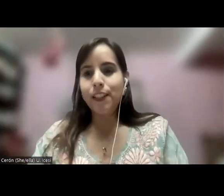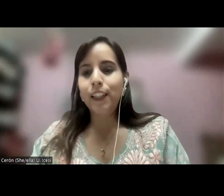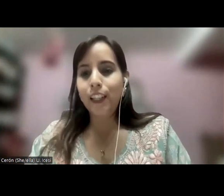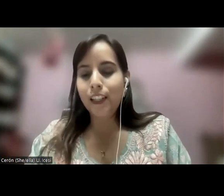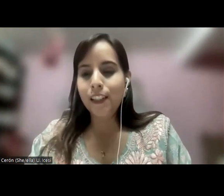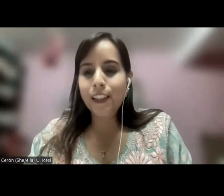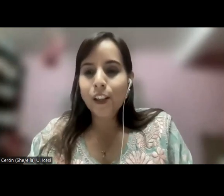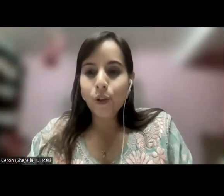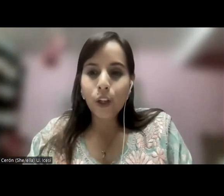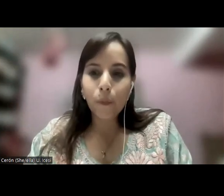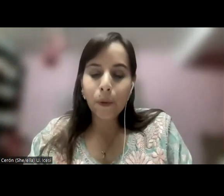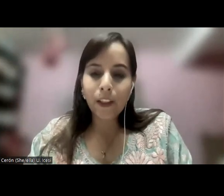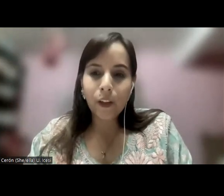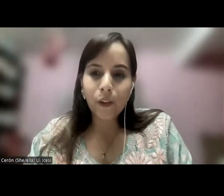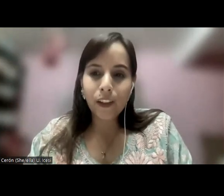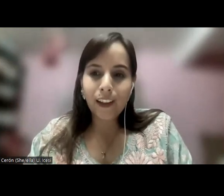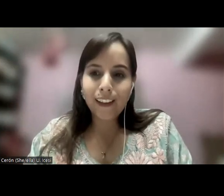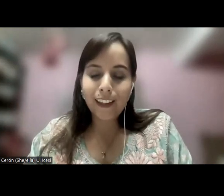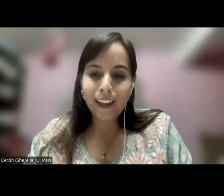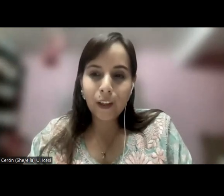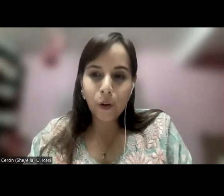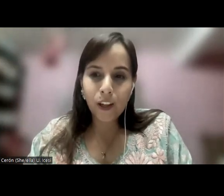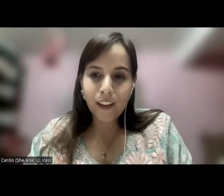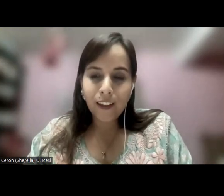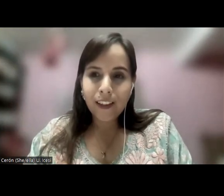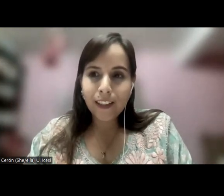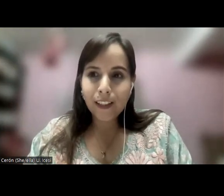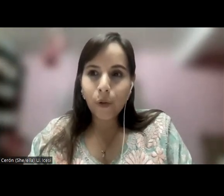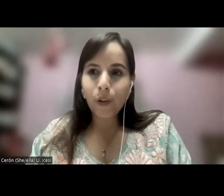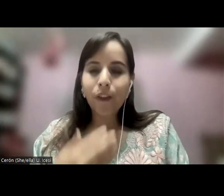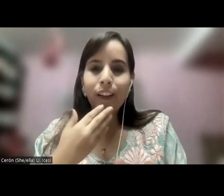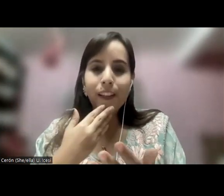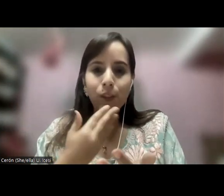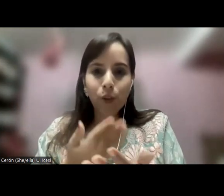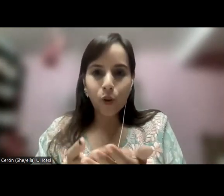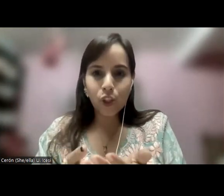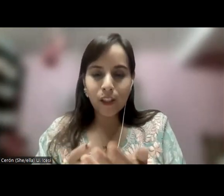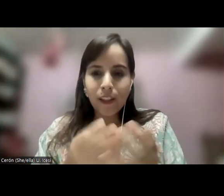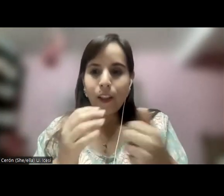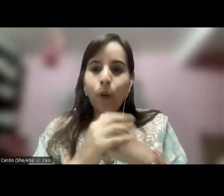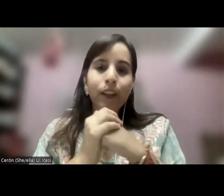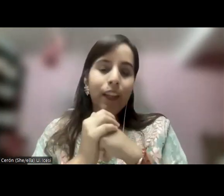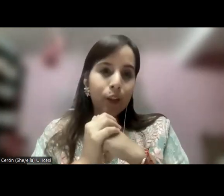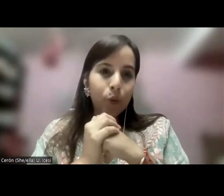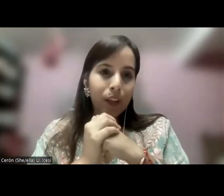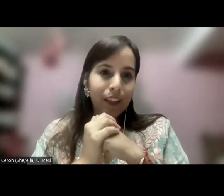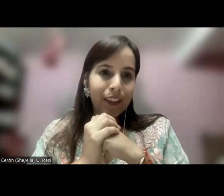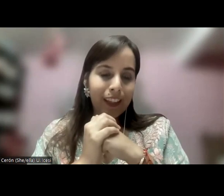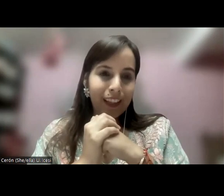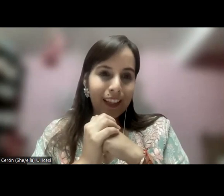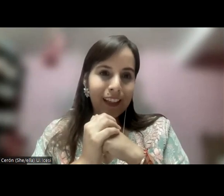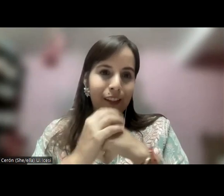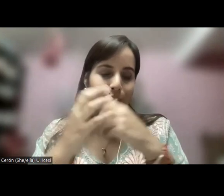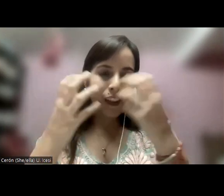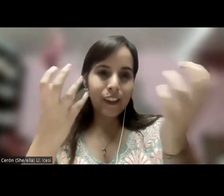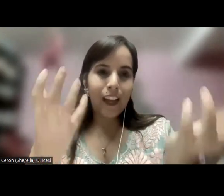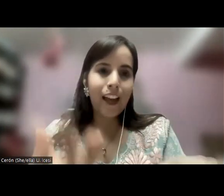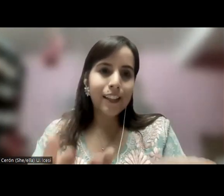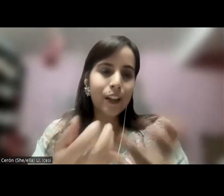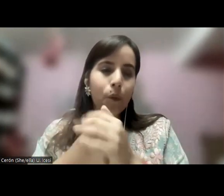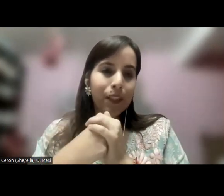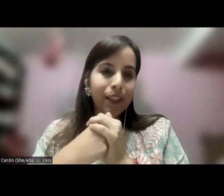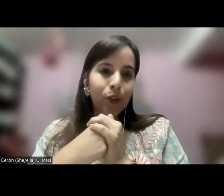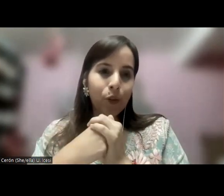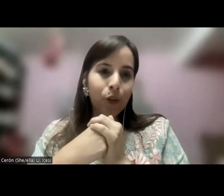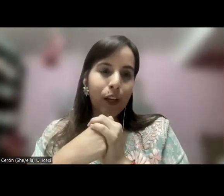Muchas gracias a quienes nos acompañaron el día de hoy Les deseo una feliz noche cualquier duda que tengan referente